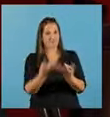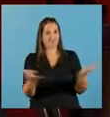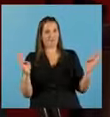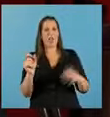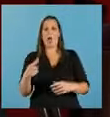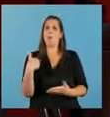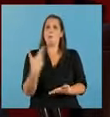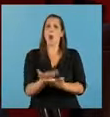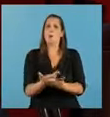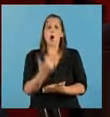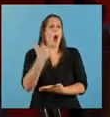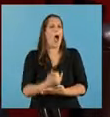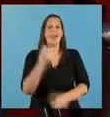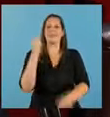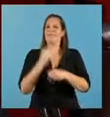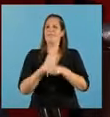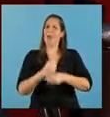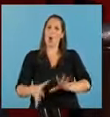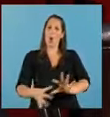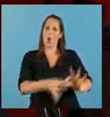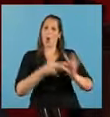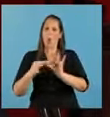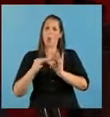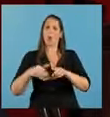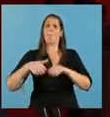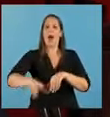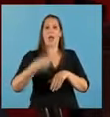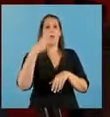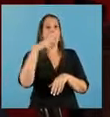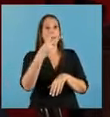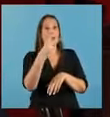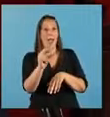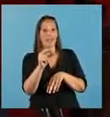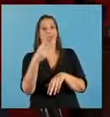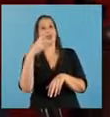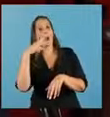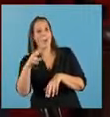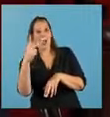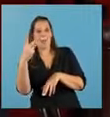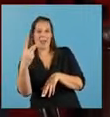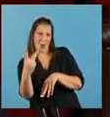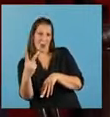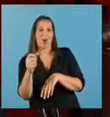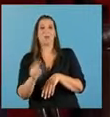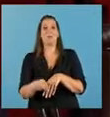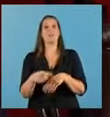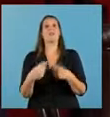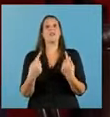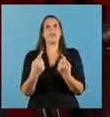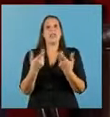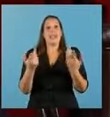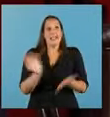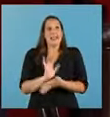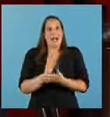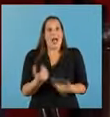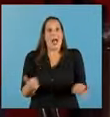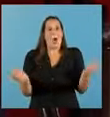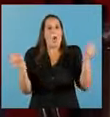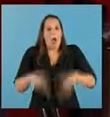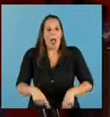acciones colectivas para el periodo 2020-2021. Iniciamos una renovada batalla nacional por el gas